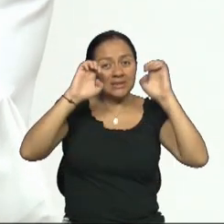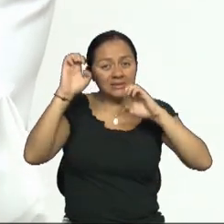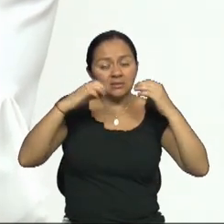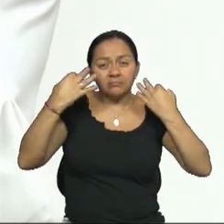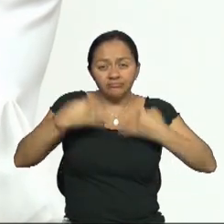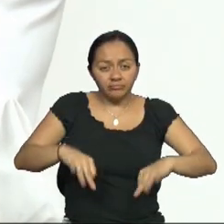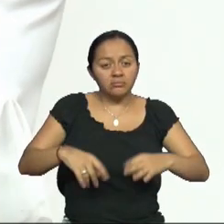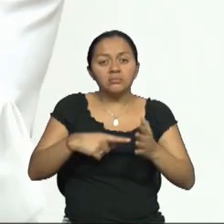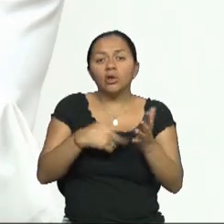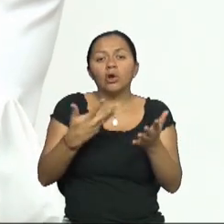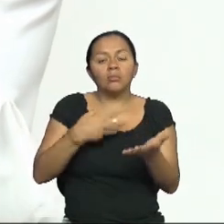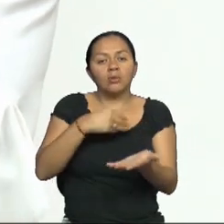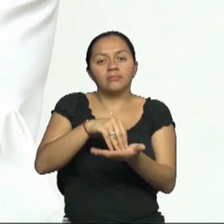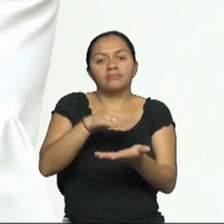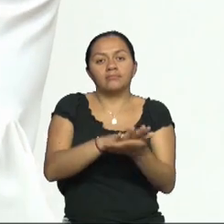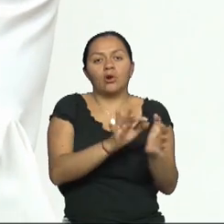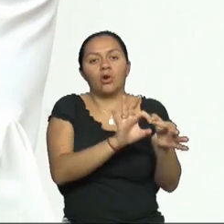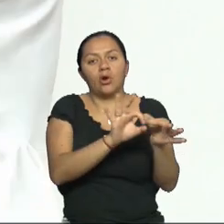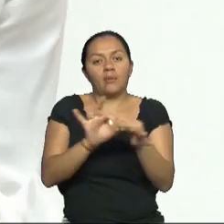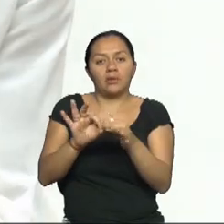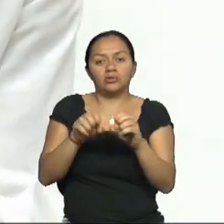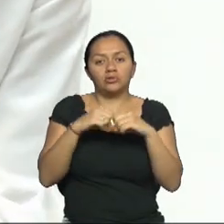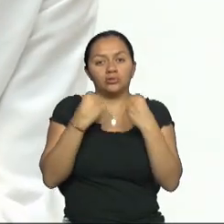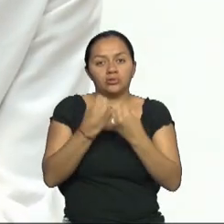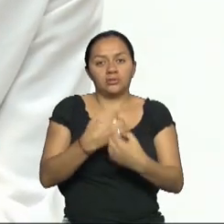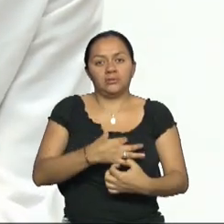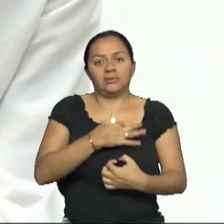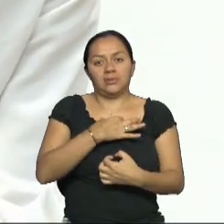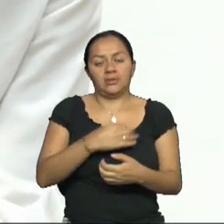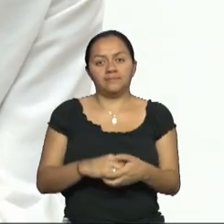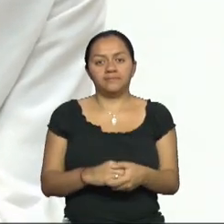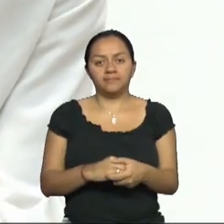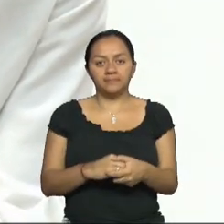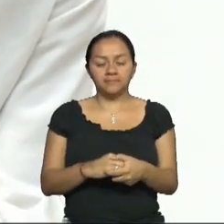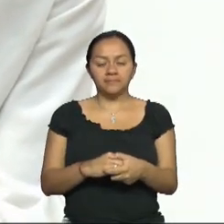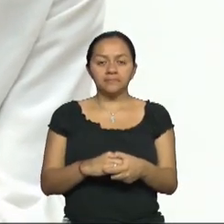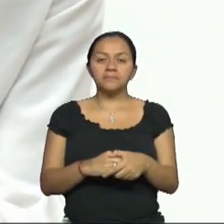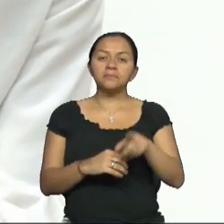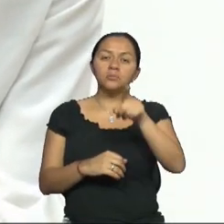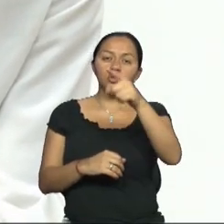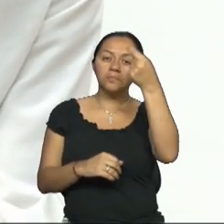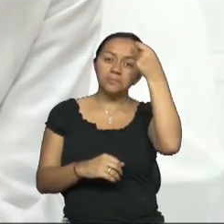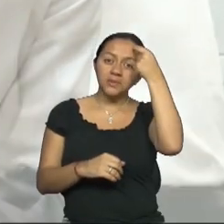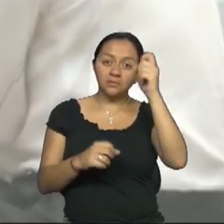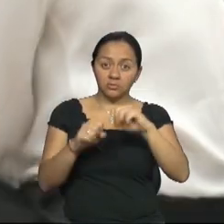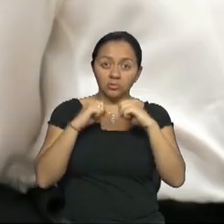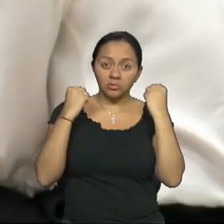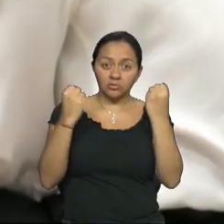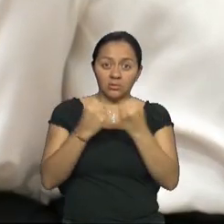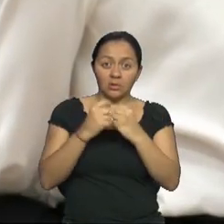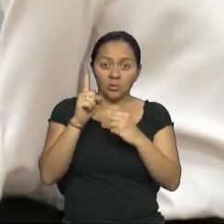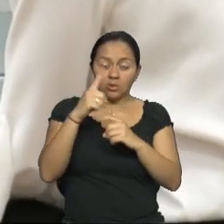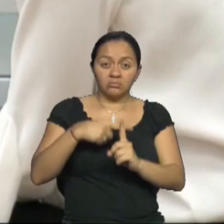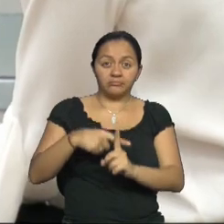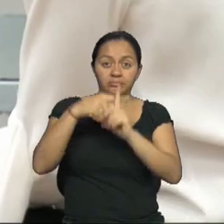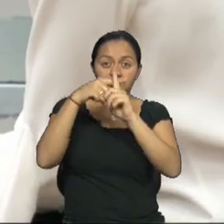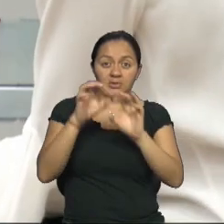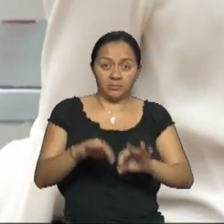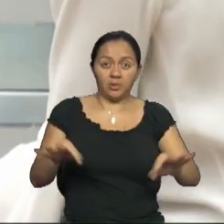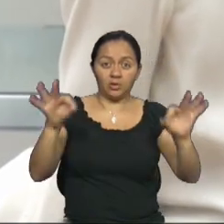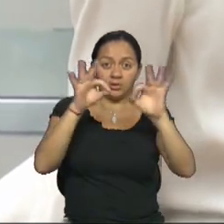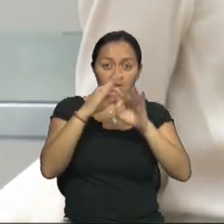implementa en colaboración con la sociedad civil. ¿Tú crees que la sociedad es la parte vital de este proceso?